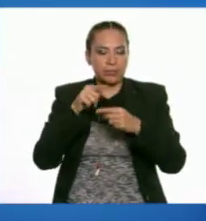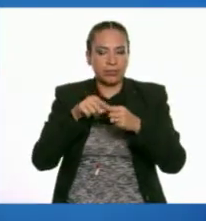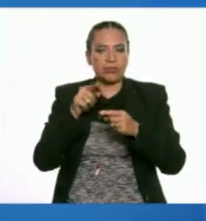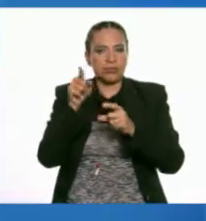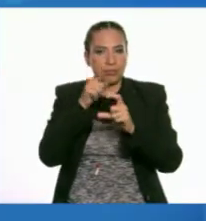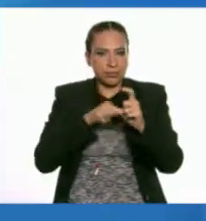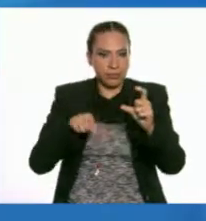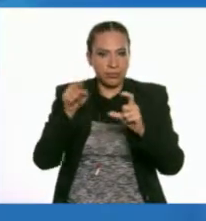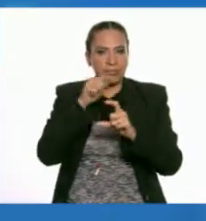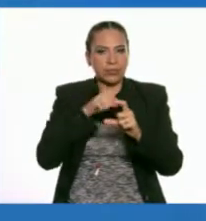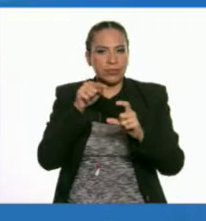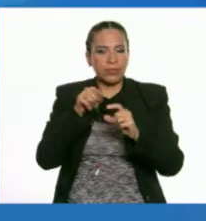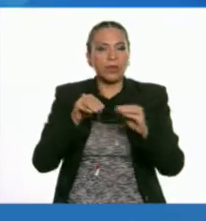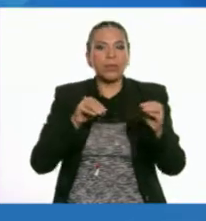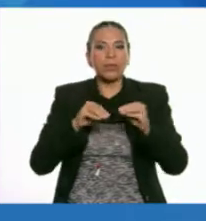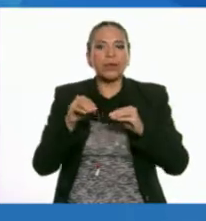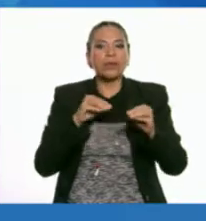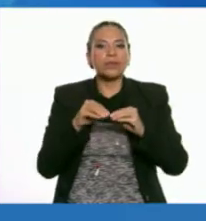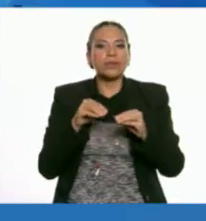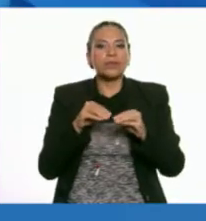movimiento rotatorio,